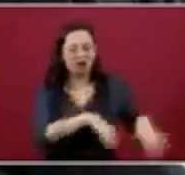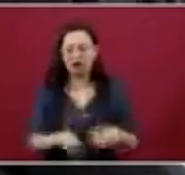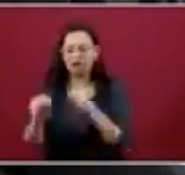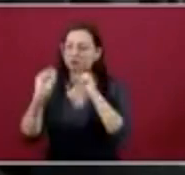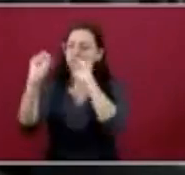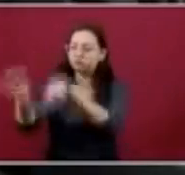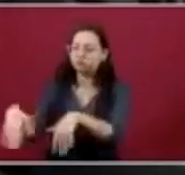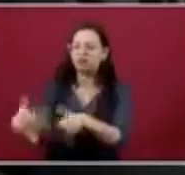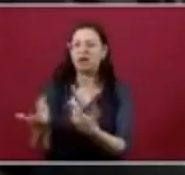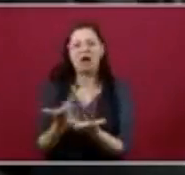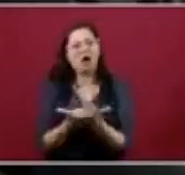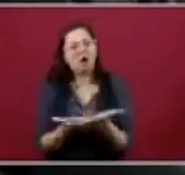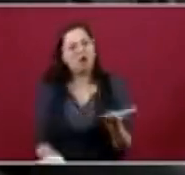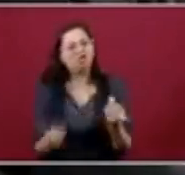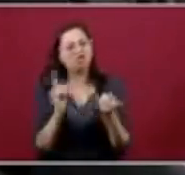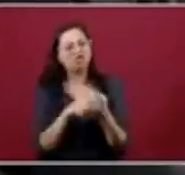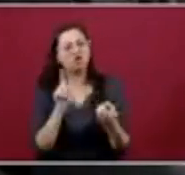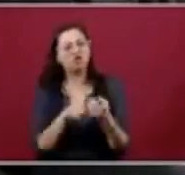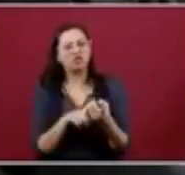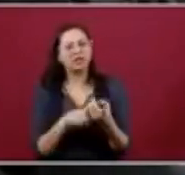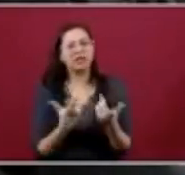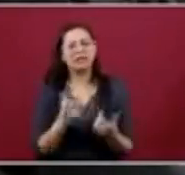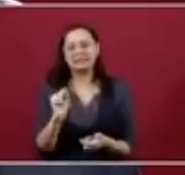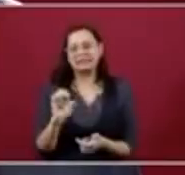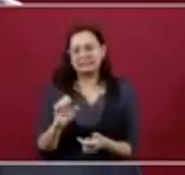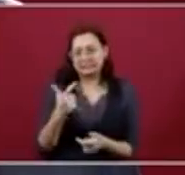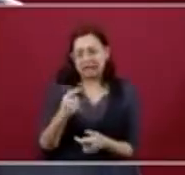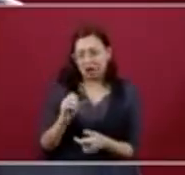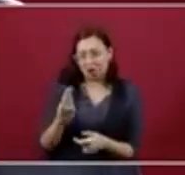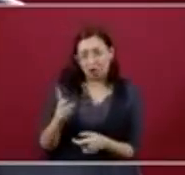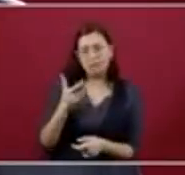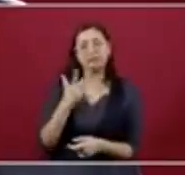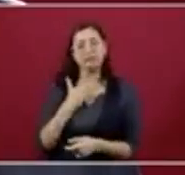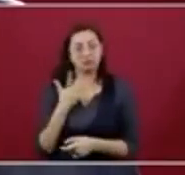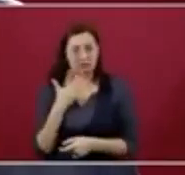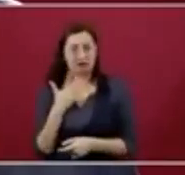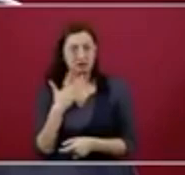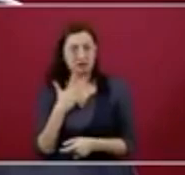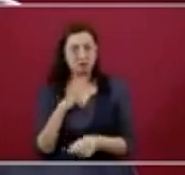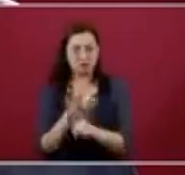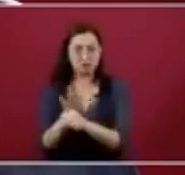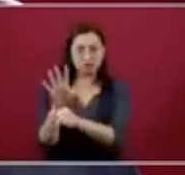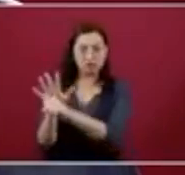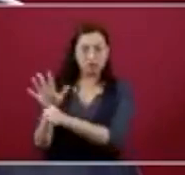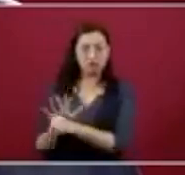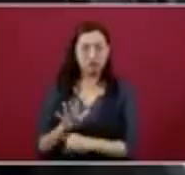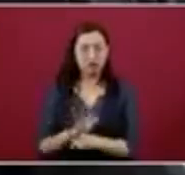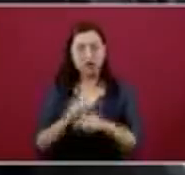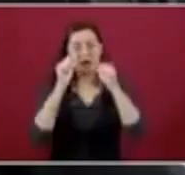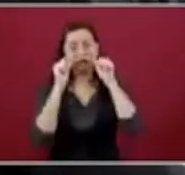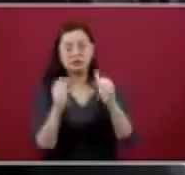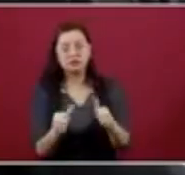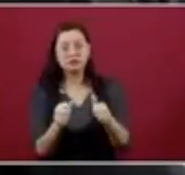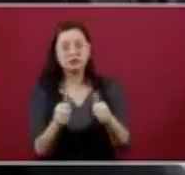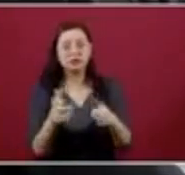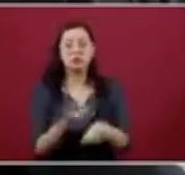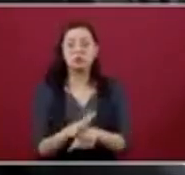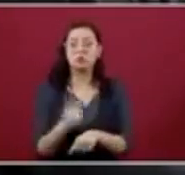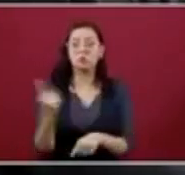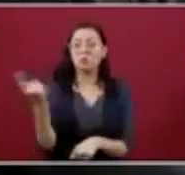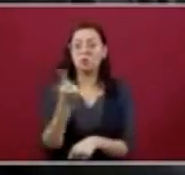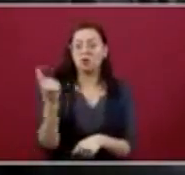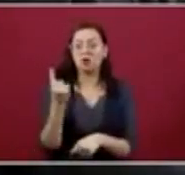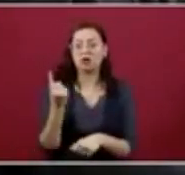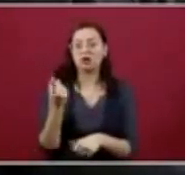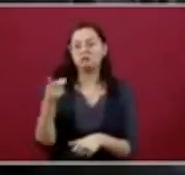¿a dónde va a recurrir? Y si la Secretaría de Gobernación tiene esa capacidad para atenderlas, porque decía ayer Jesús Ramírez